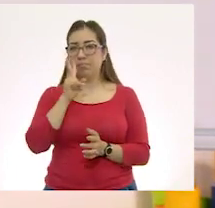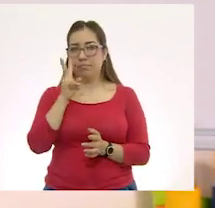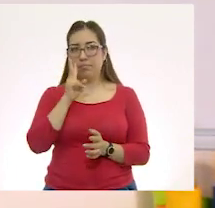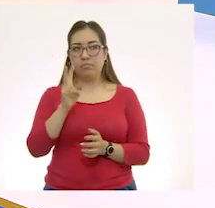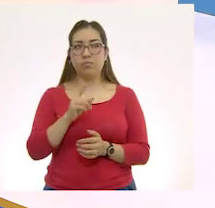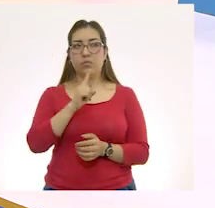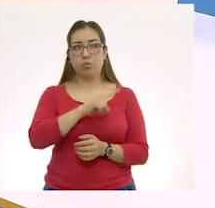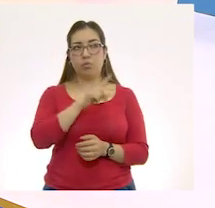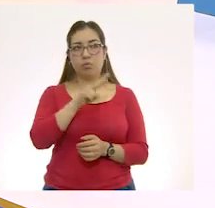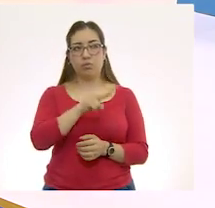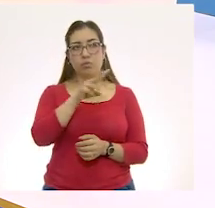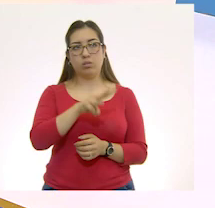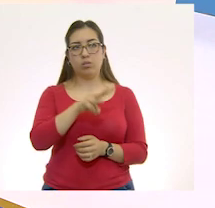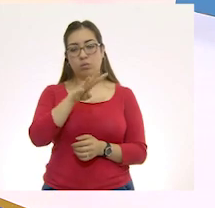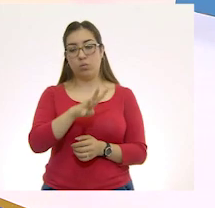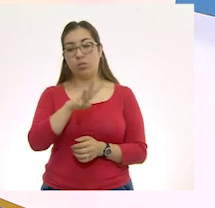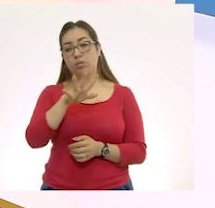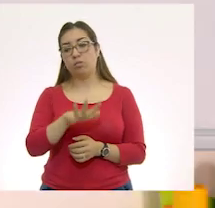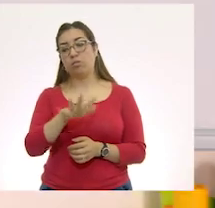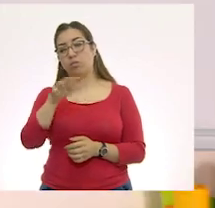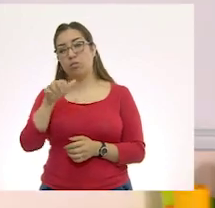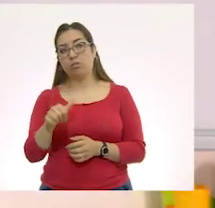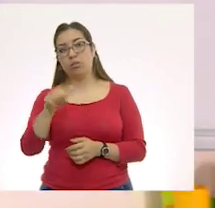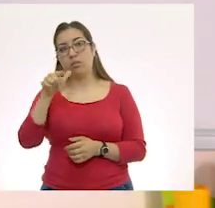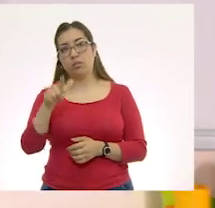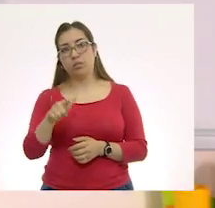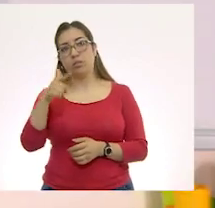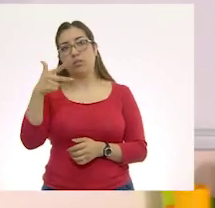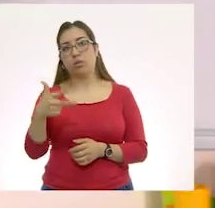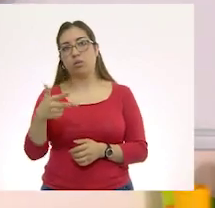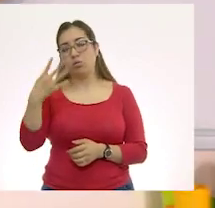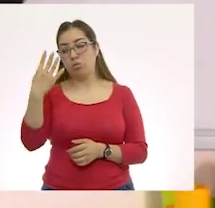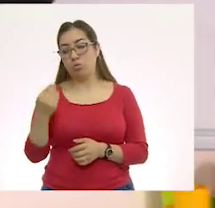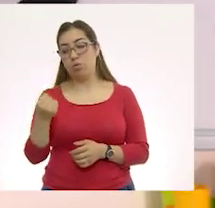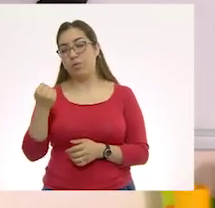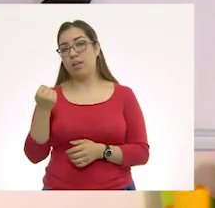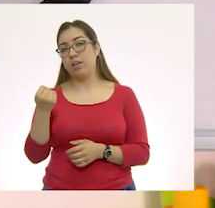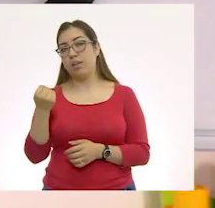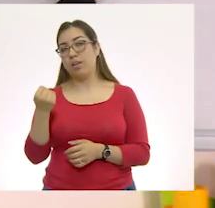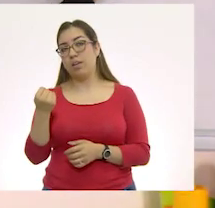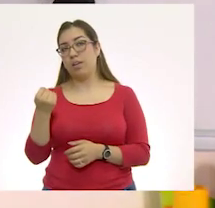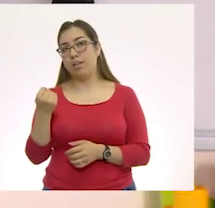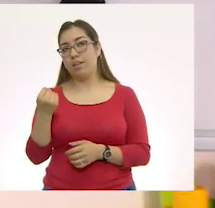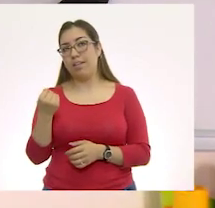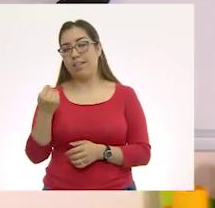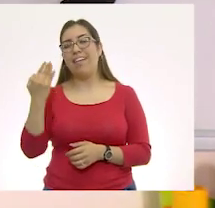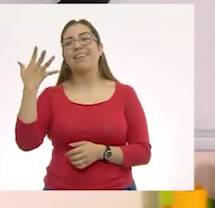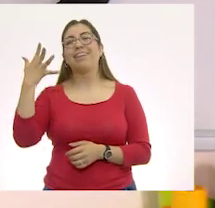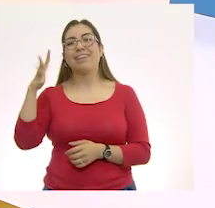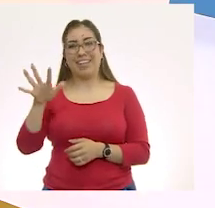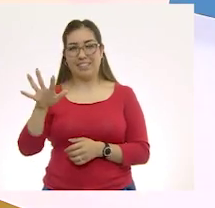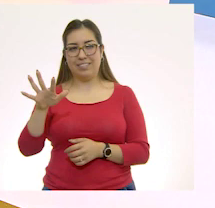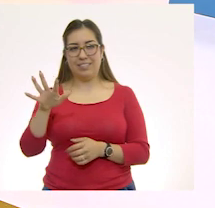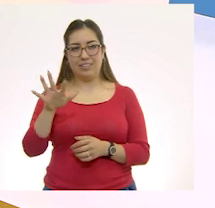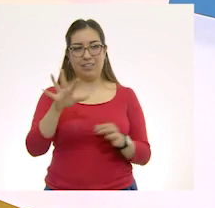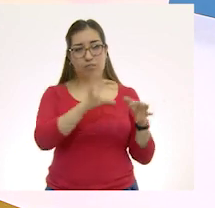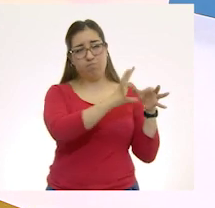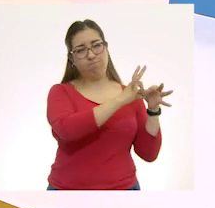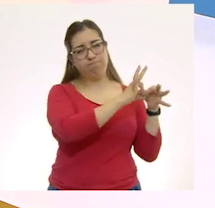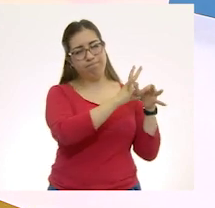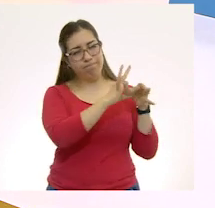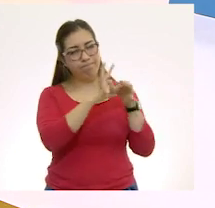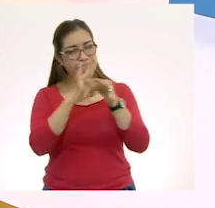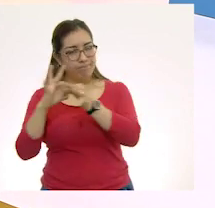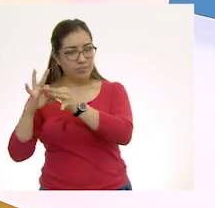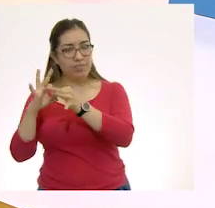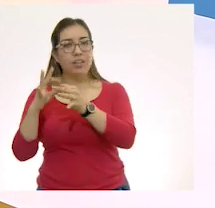uno dos tres cuatro cinco seis siete ocho nueve y uno más ahí están